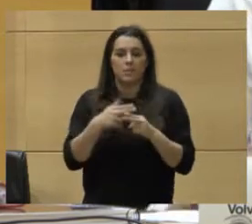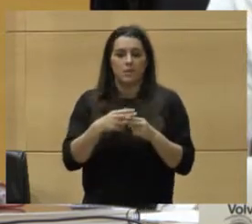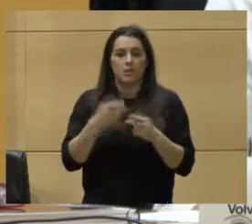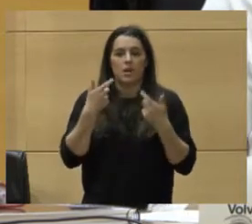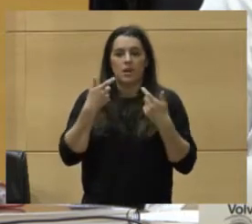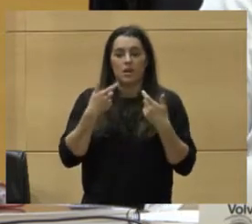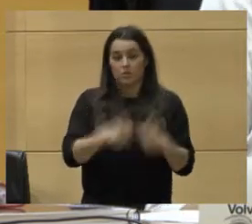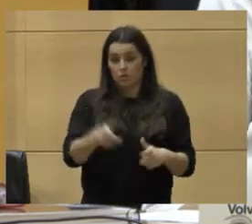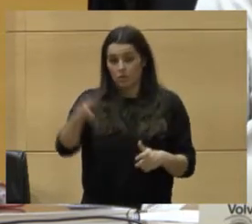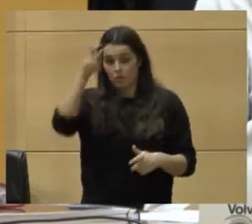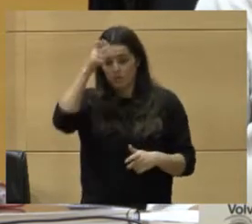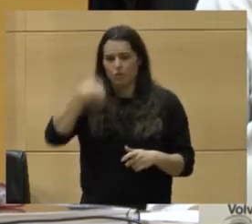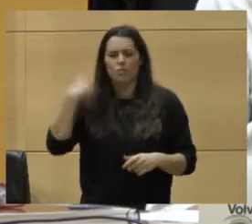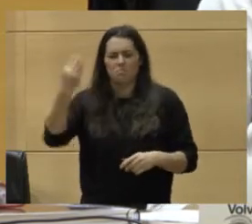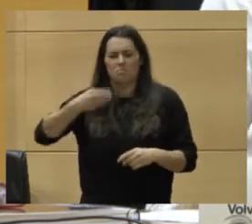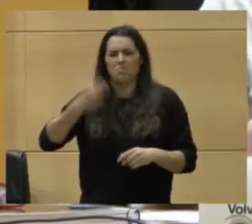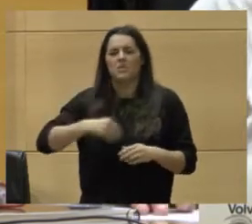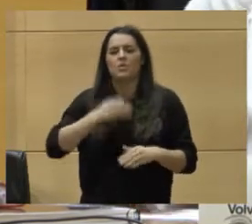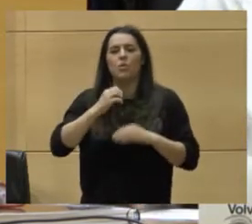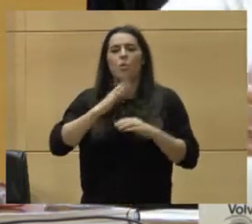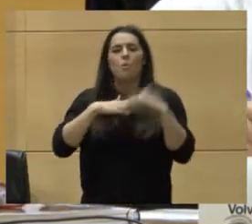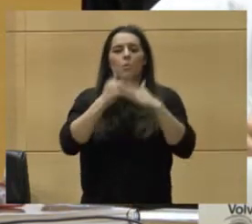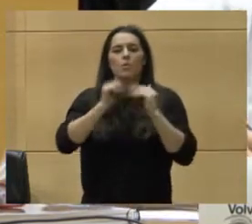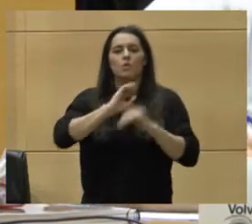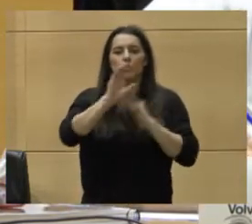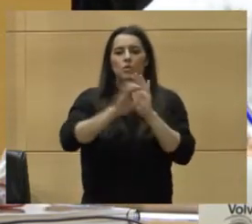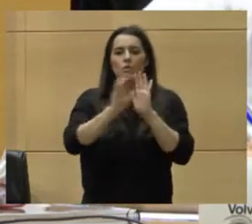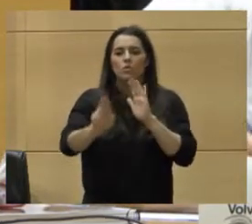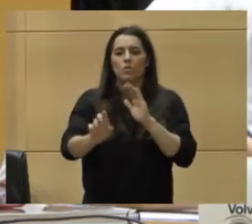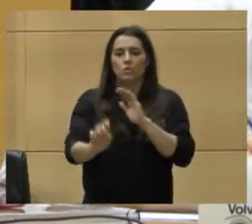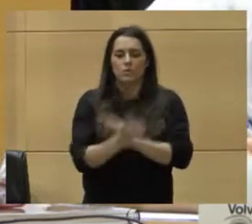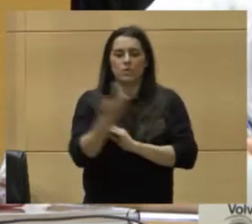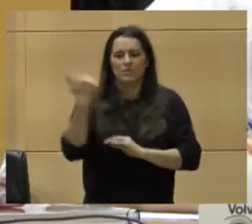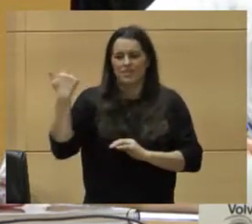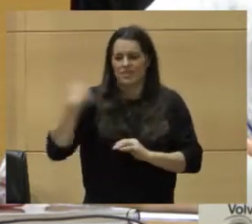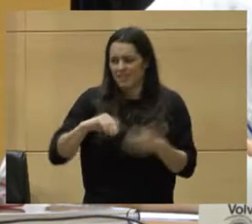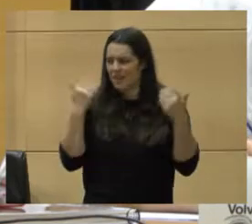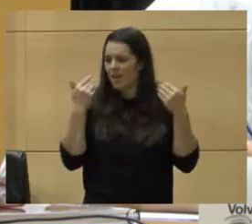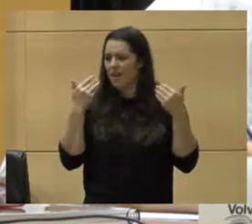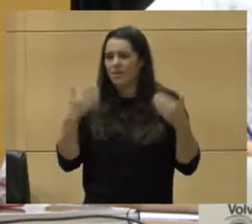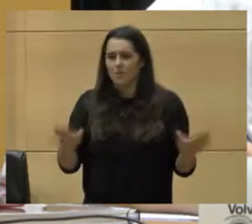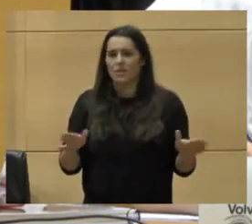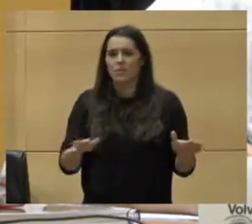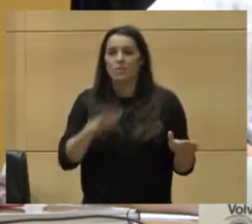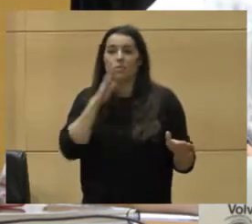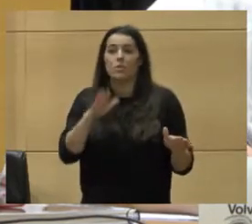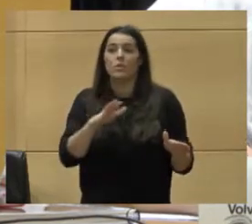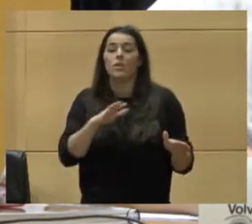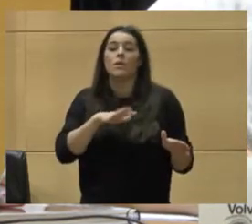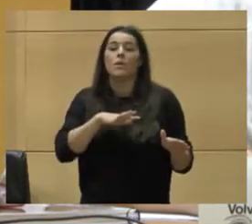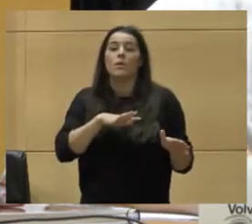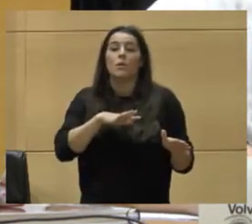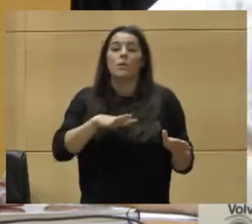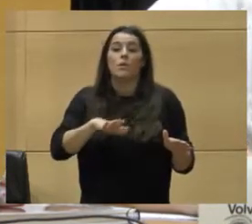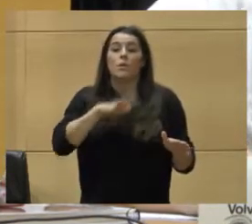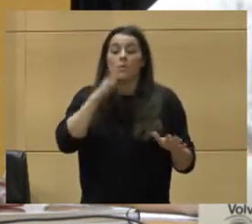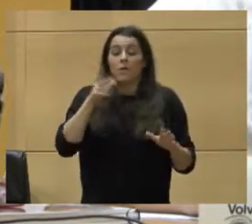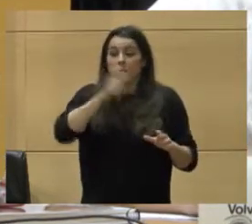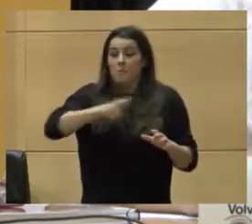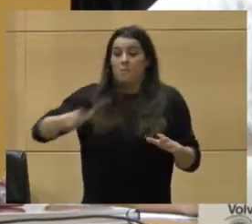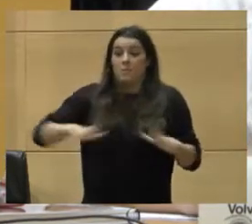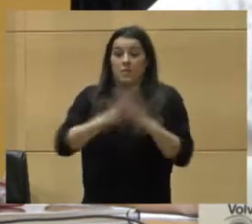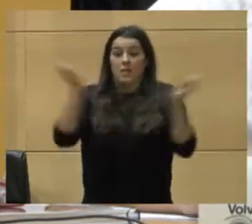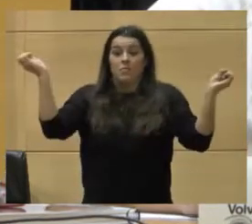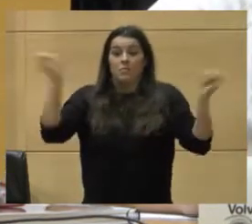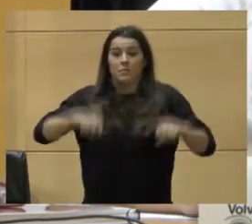constituyente ya está en marcha está abierto independientemente de lo que nosotros queramos porque han decidido hacerlo las élites que son las que han roto el pacto el pacto